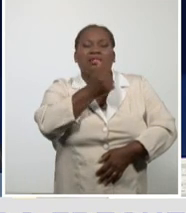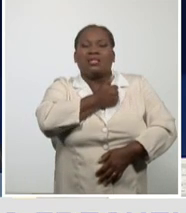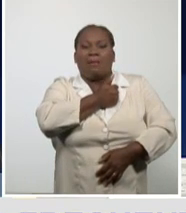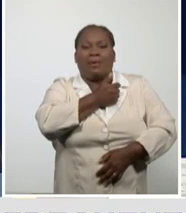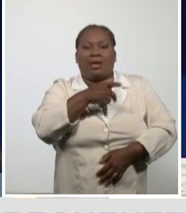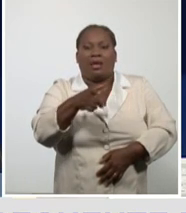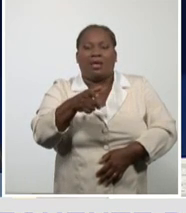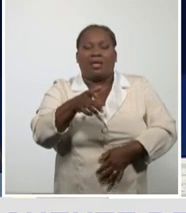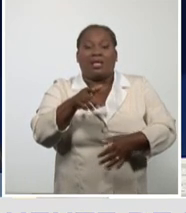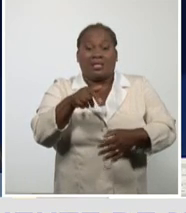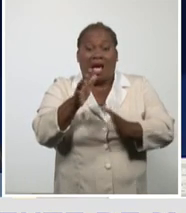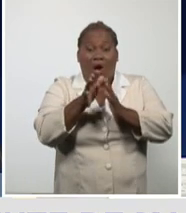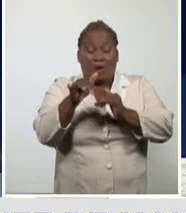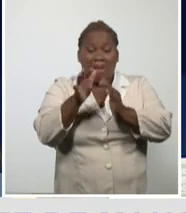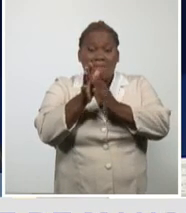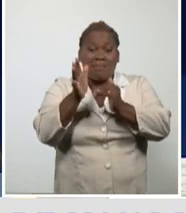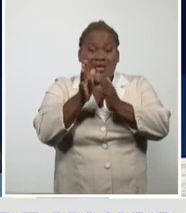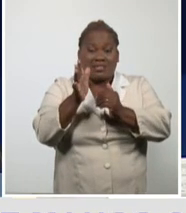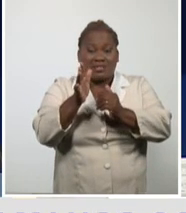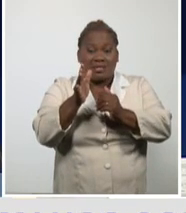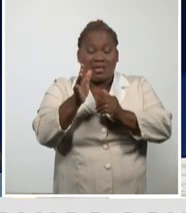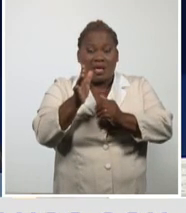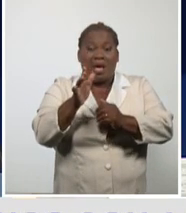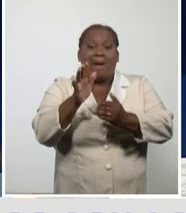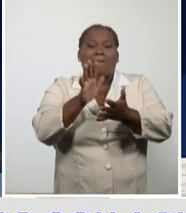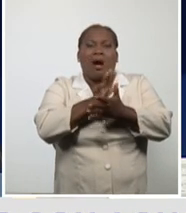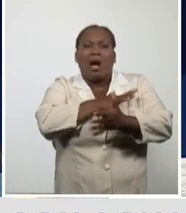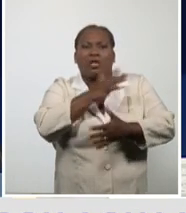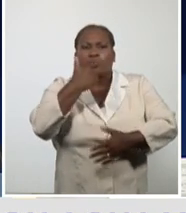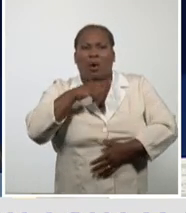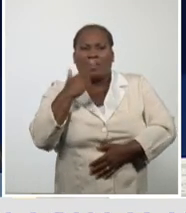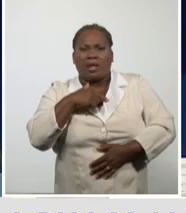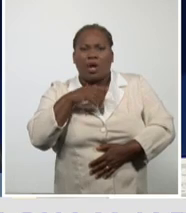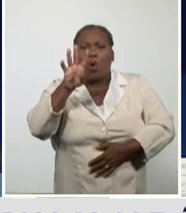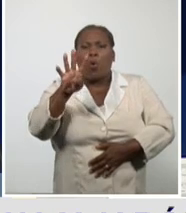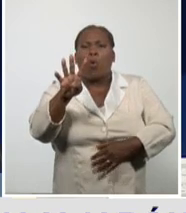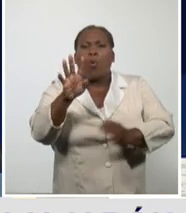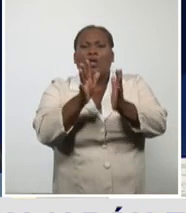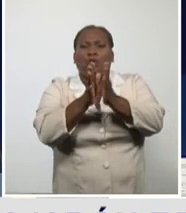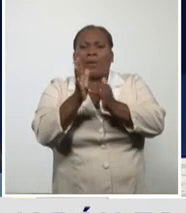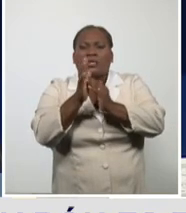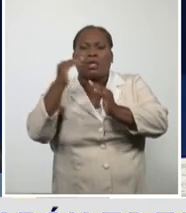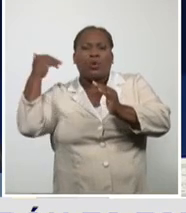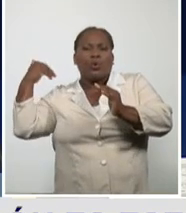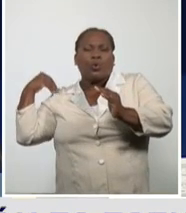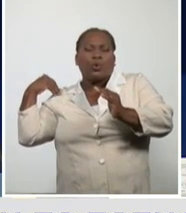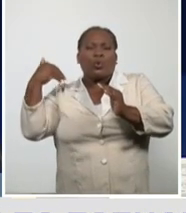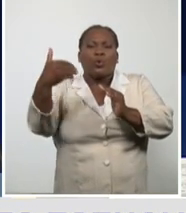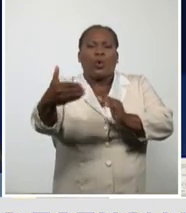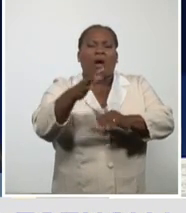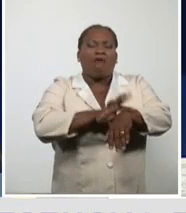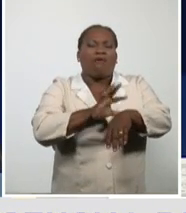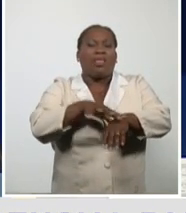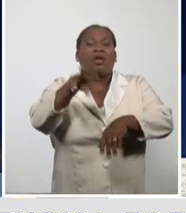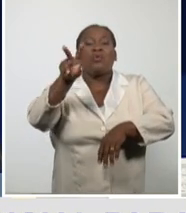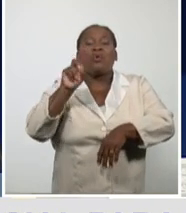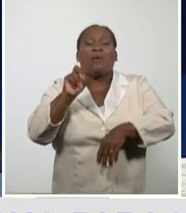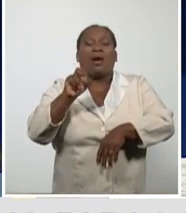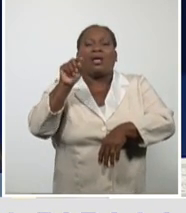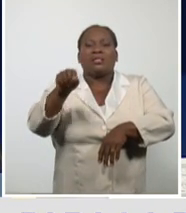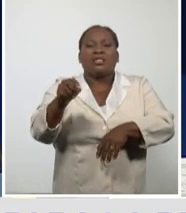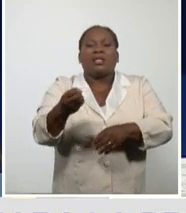febrero, marzo, abril, son 4 meses de una enfermedad nueva que se están descubriendo continuamente